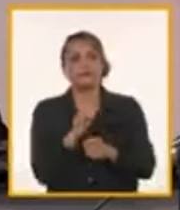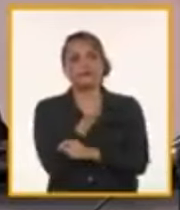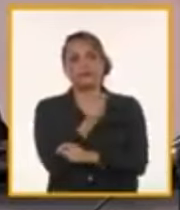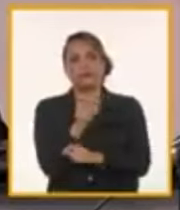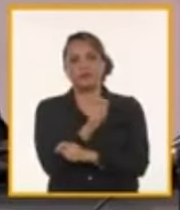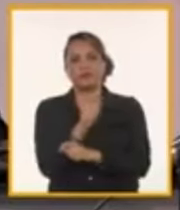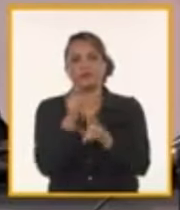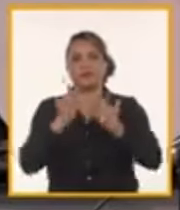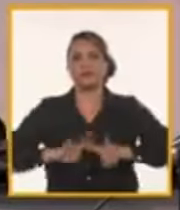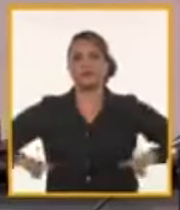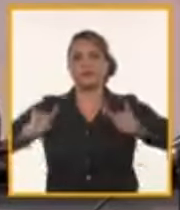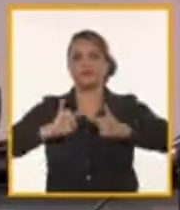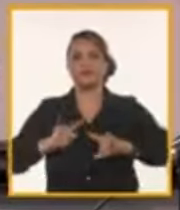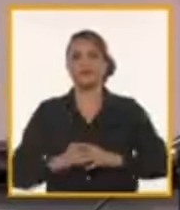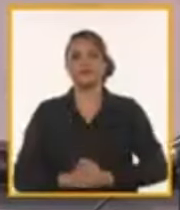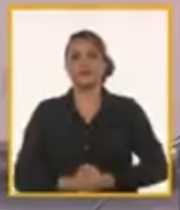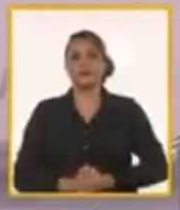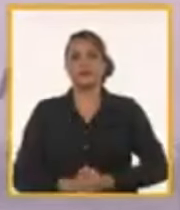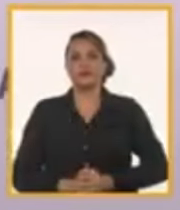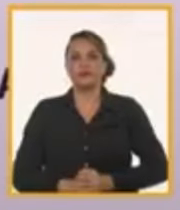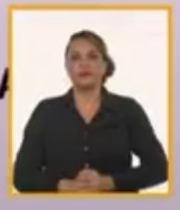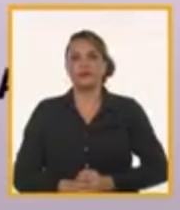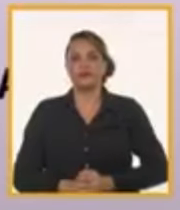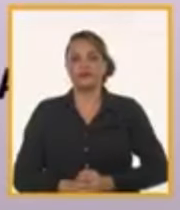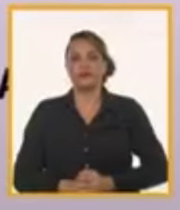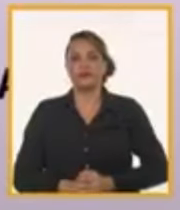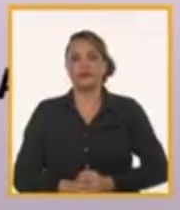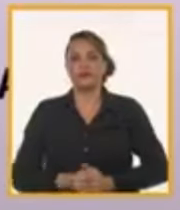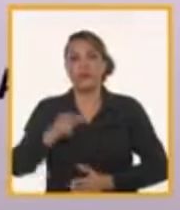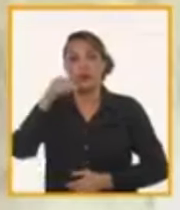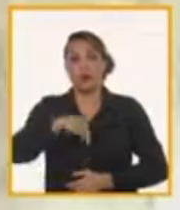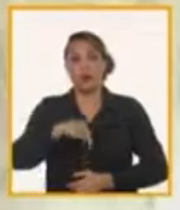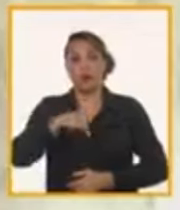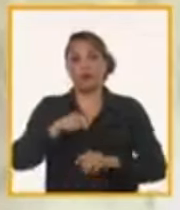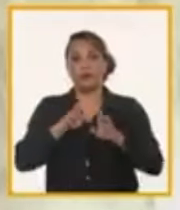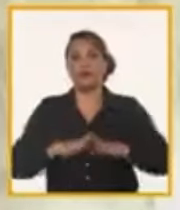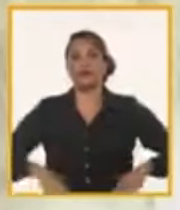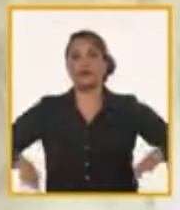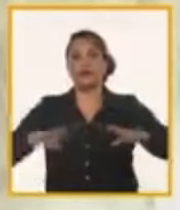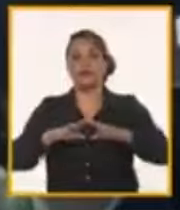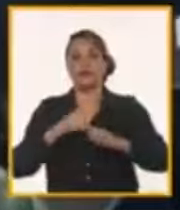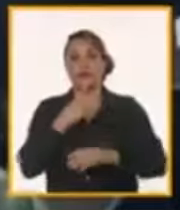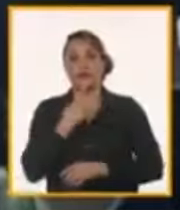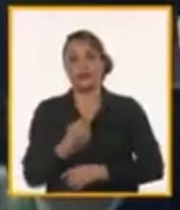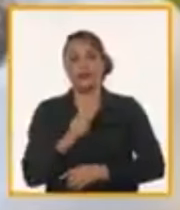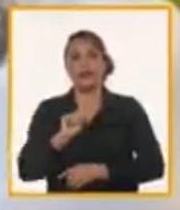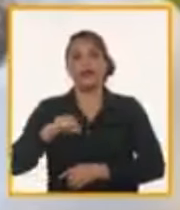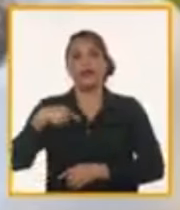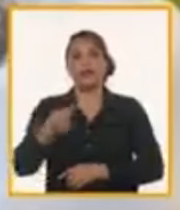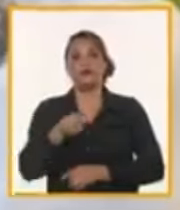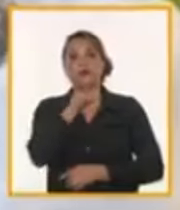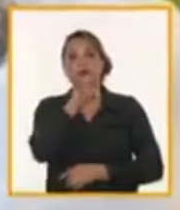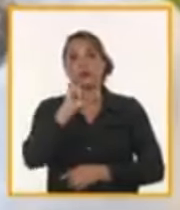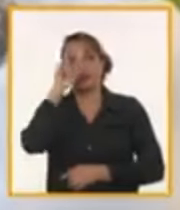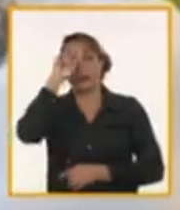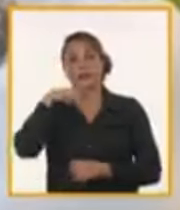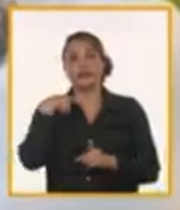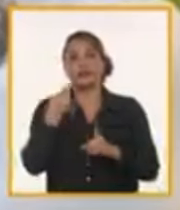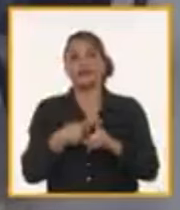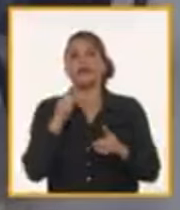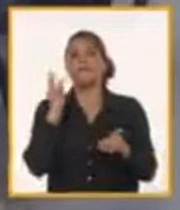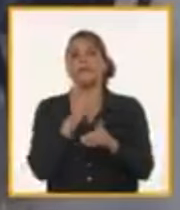educación superior cubana hoy en la mesa redonda el próximo 16 de septiembre comenzará el curso